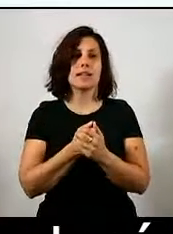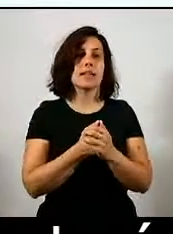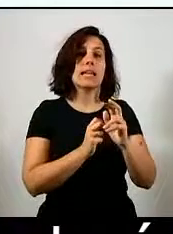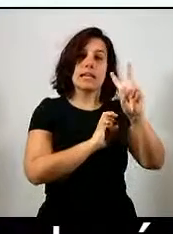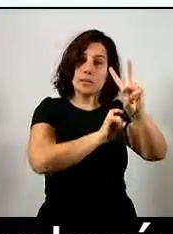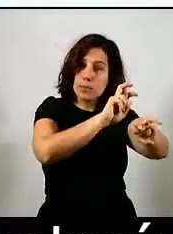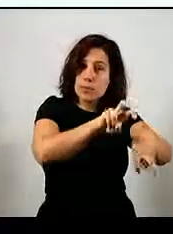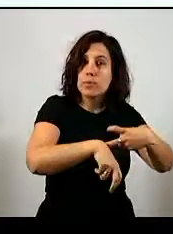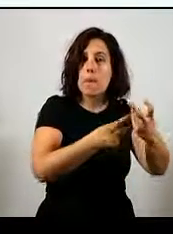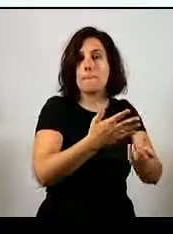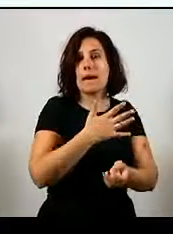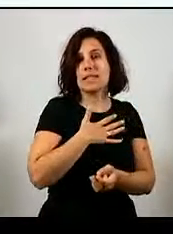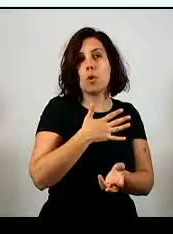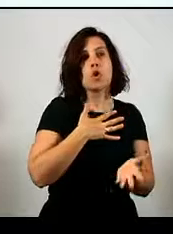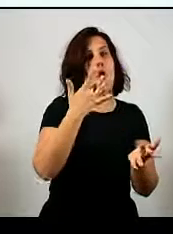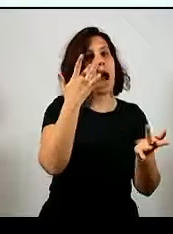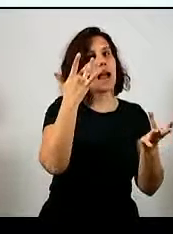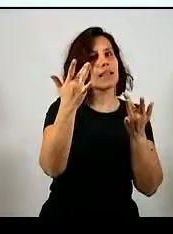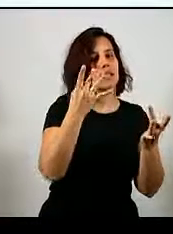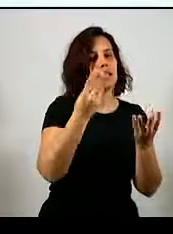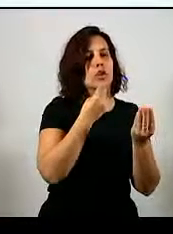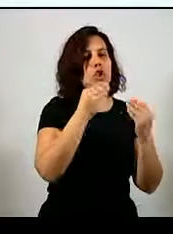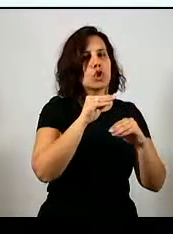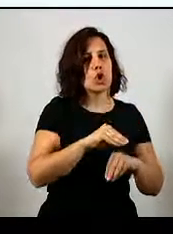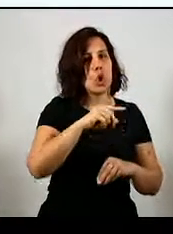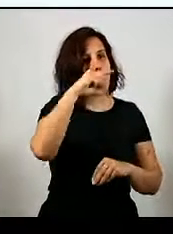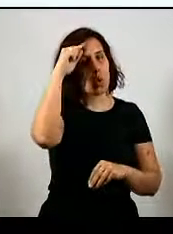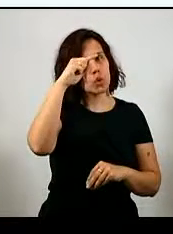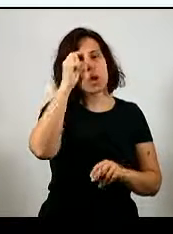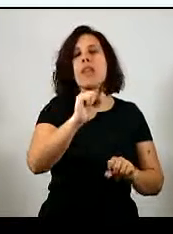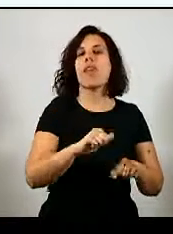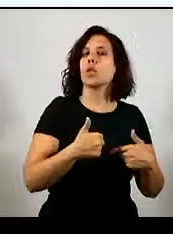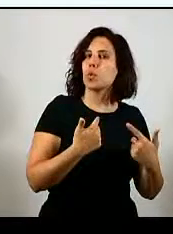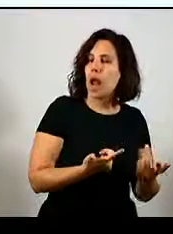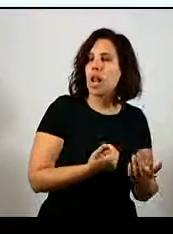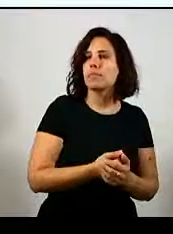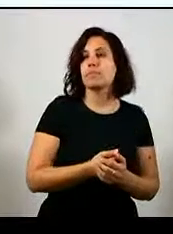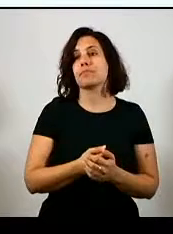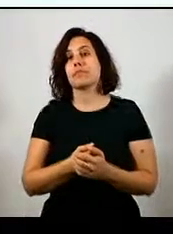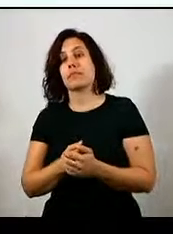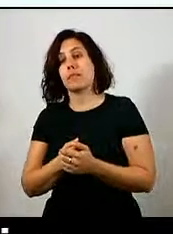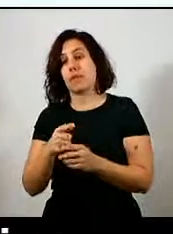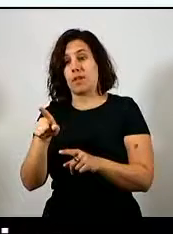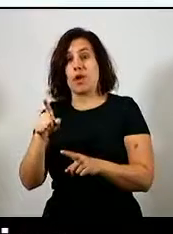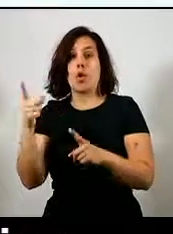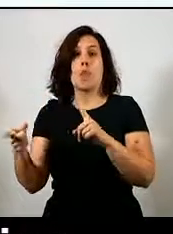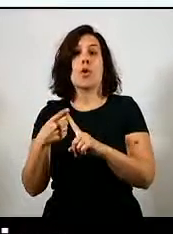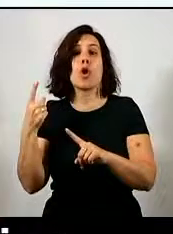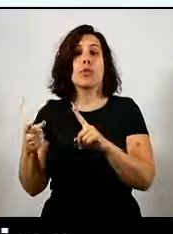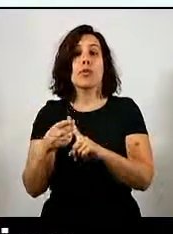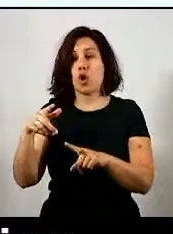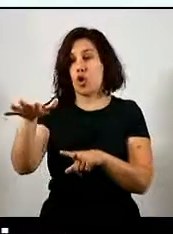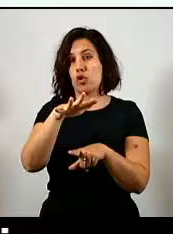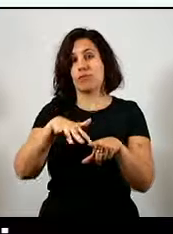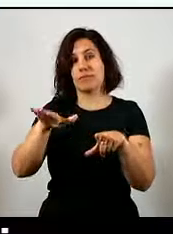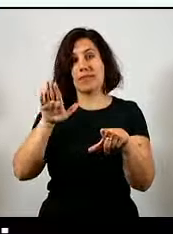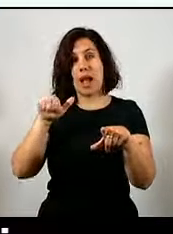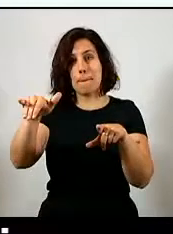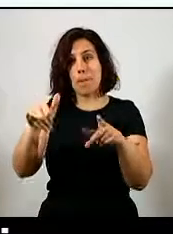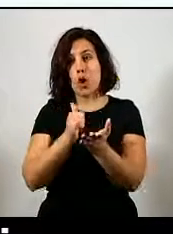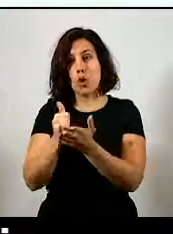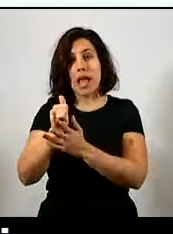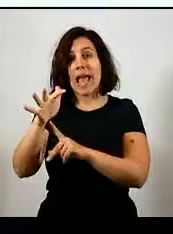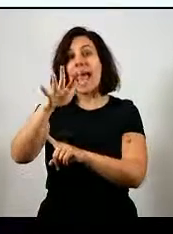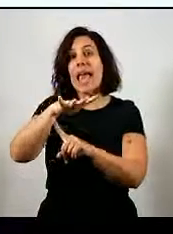del patrimonio artístico, histórico, cultural o natural, mejora de la producción de explotaciones agrarias y ganaderas